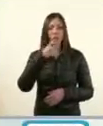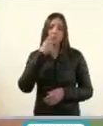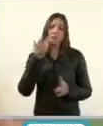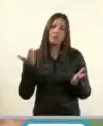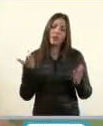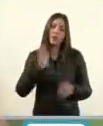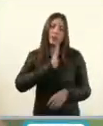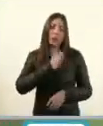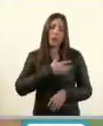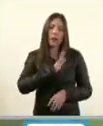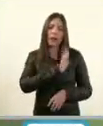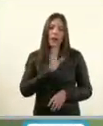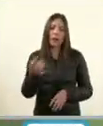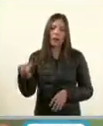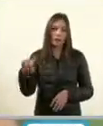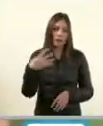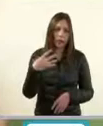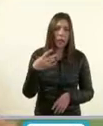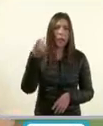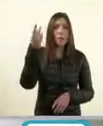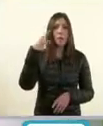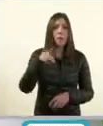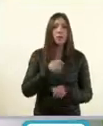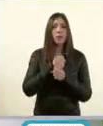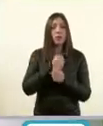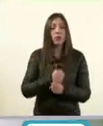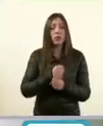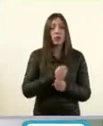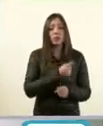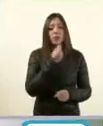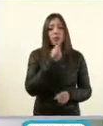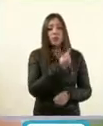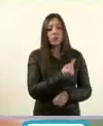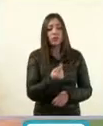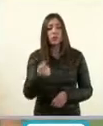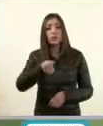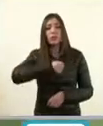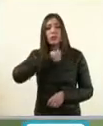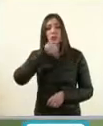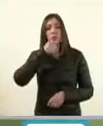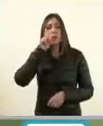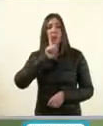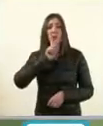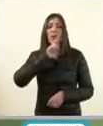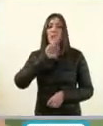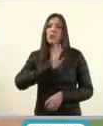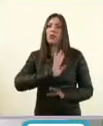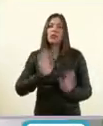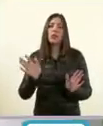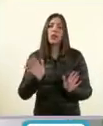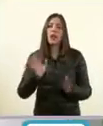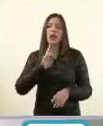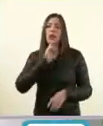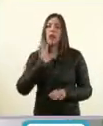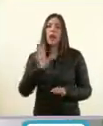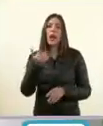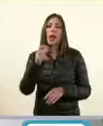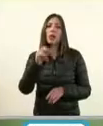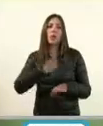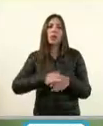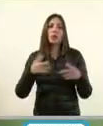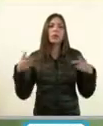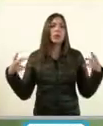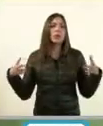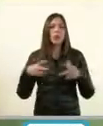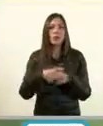bueno, pero los que van a sufrir son los niños, los ancianos y las mujeres. Mejor rindámonos. Y la gente se enardece, se molesta muchísimo.